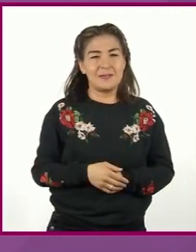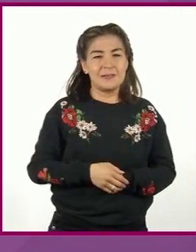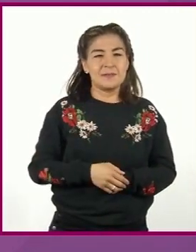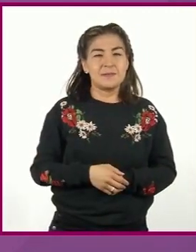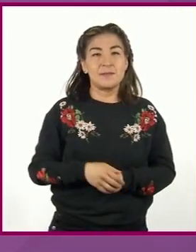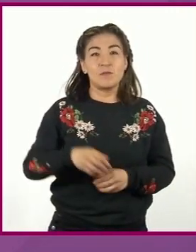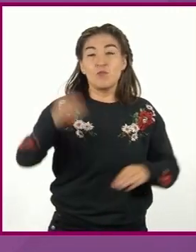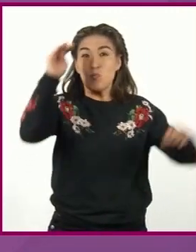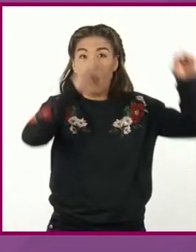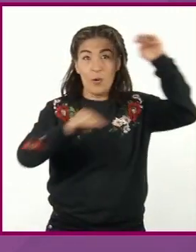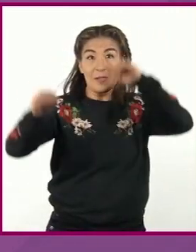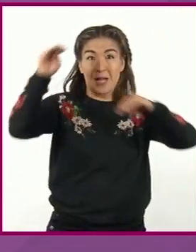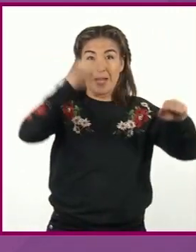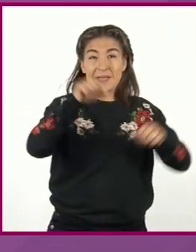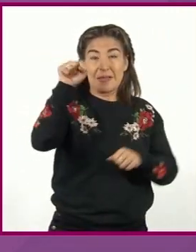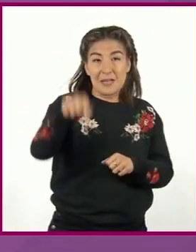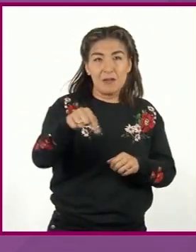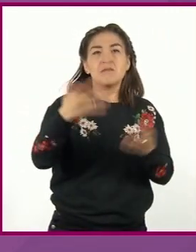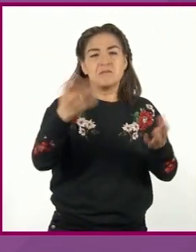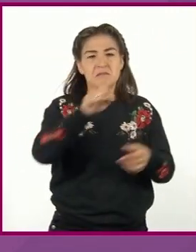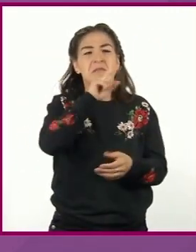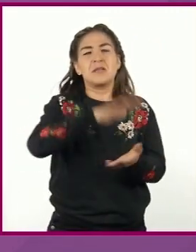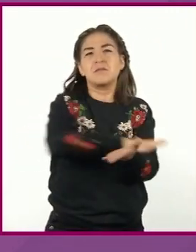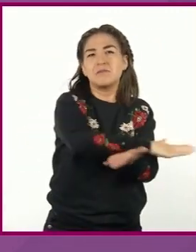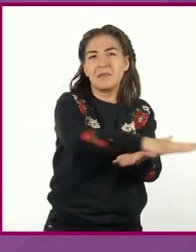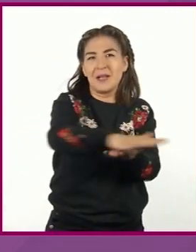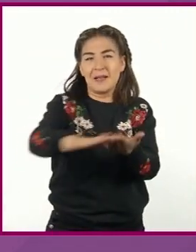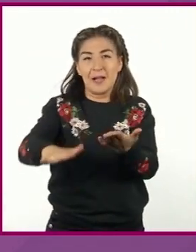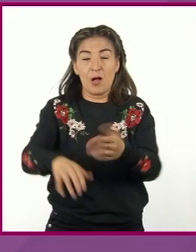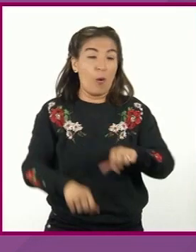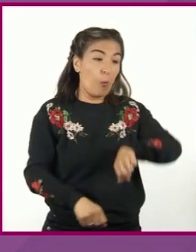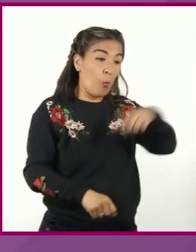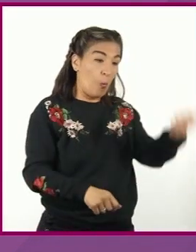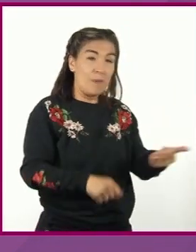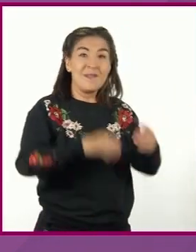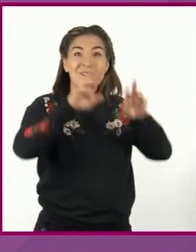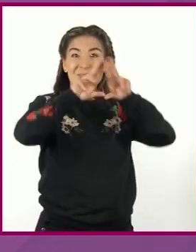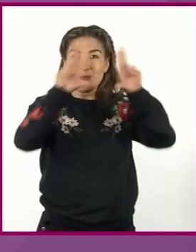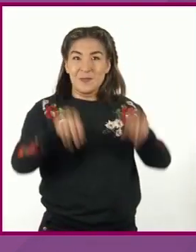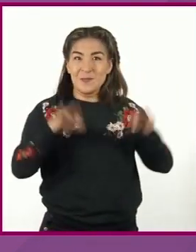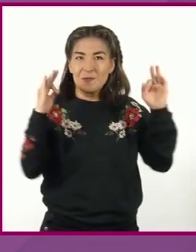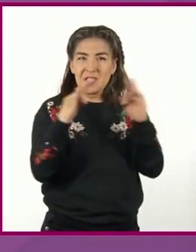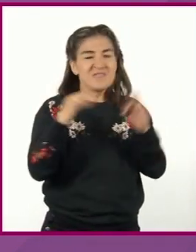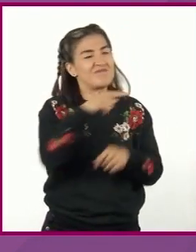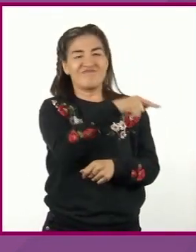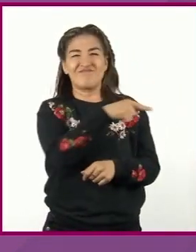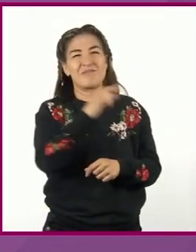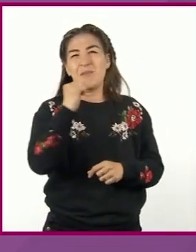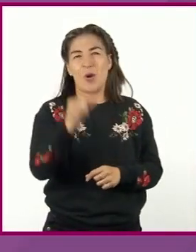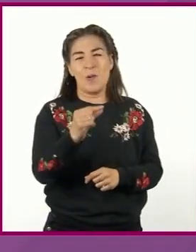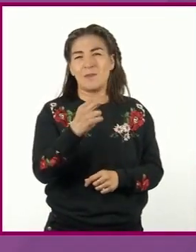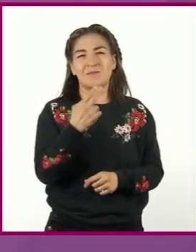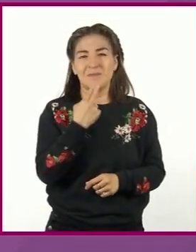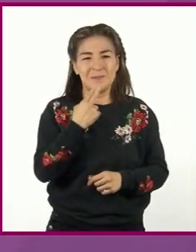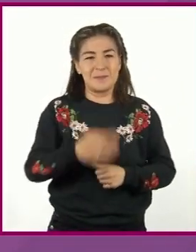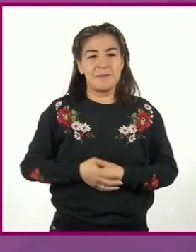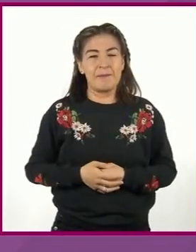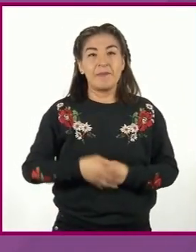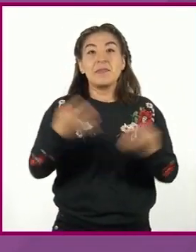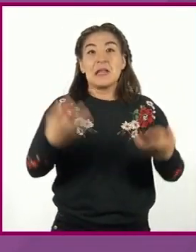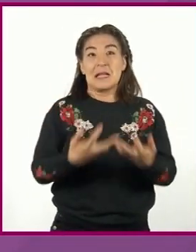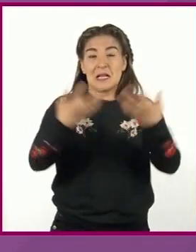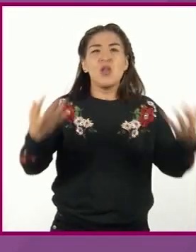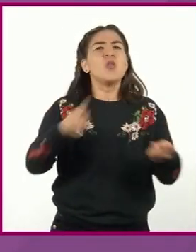cumbres de las montañas y en las extensas llanuras, mientras que en los polos son poco usuales. El lugar en la Tierra donde caen